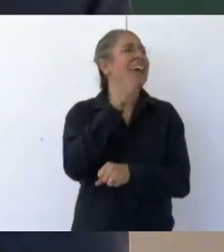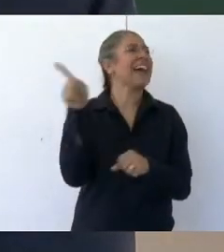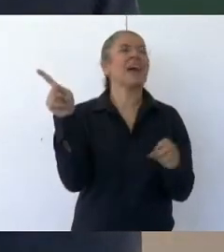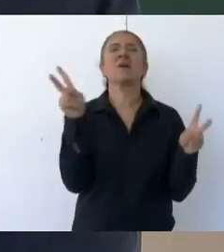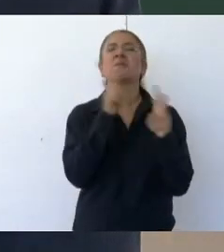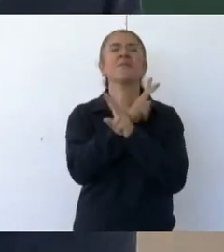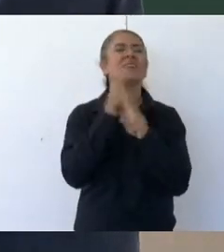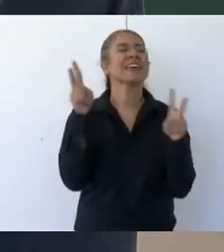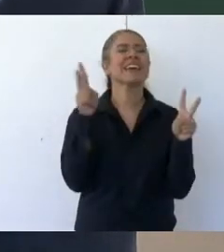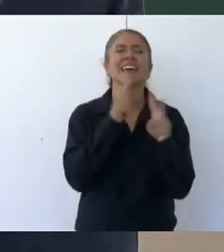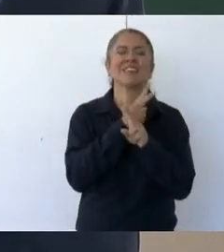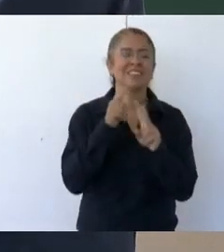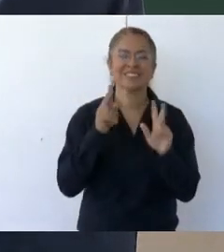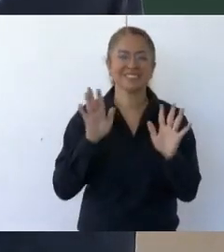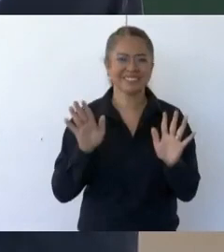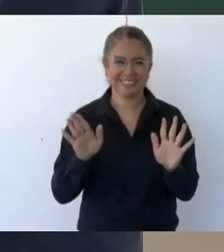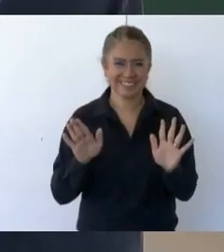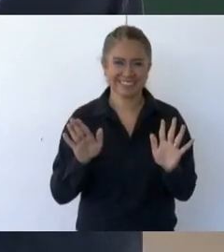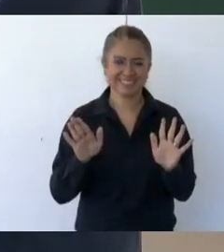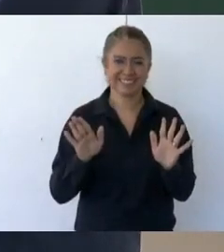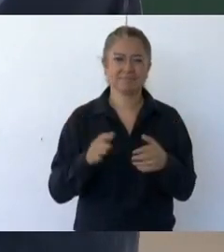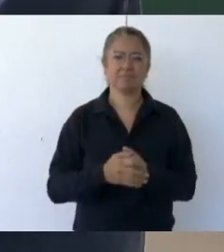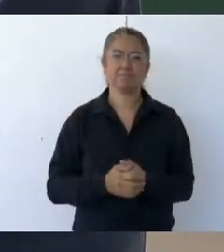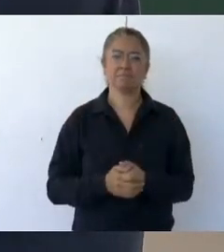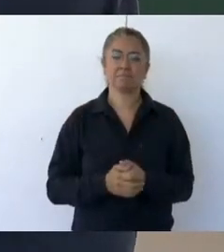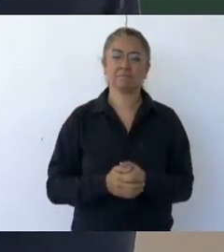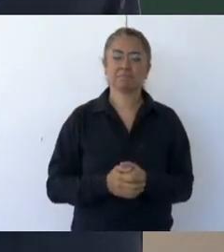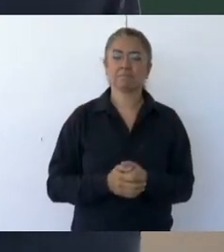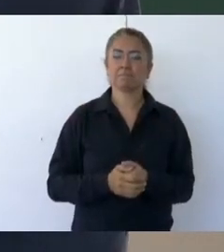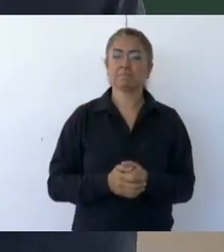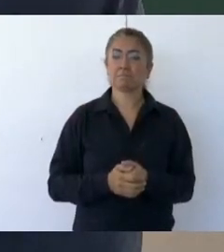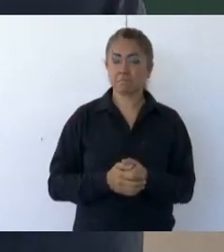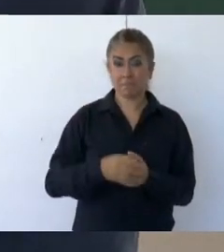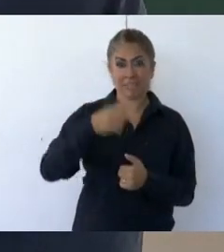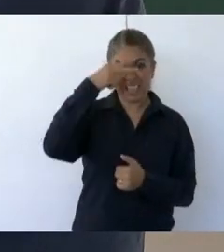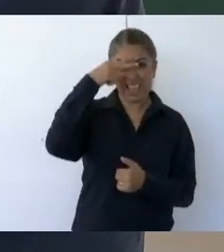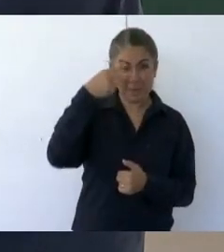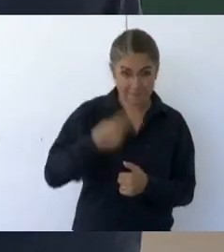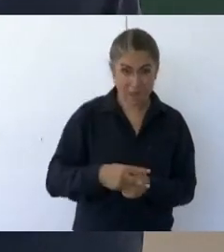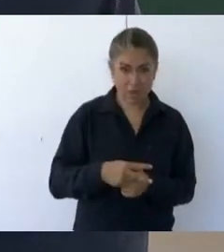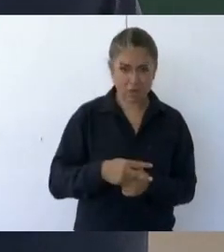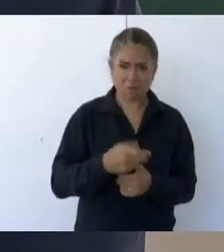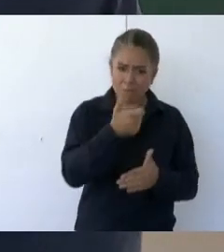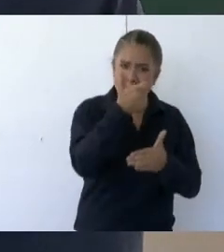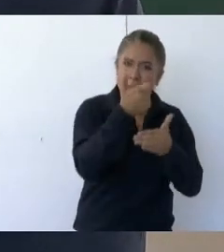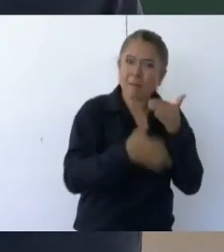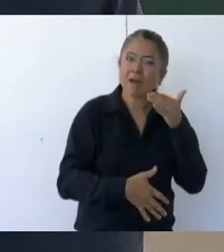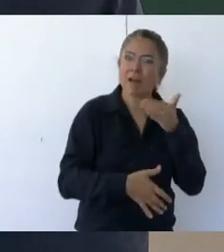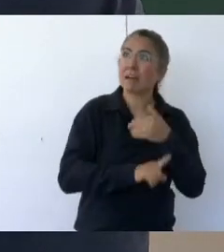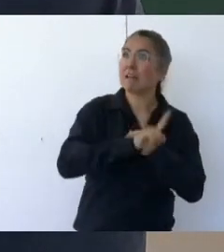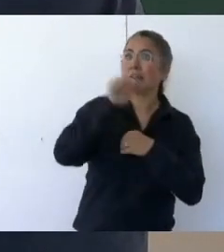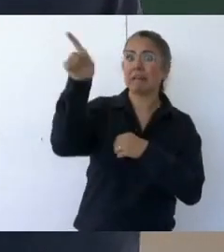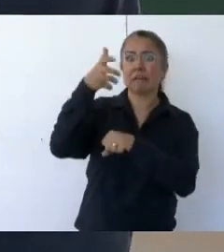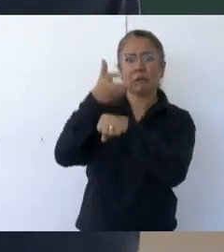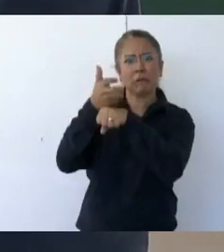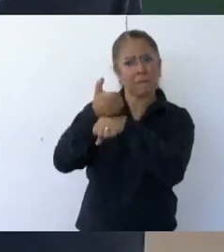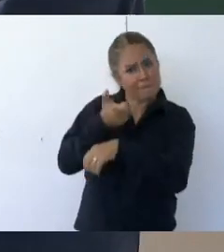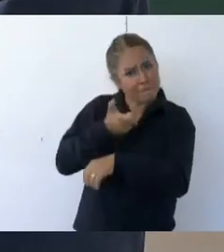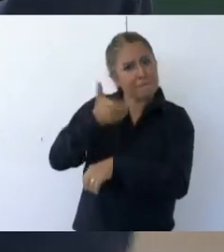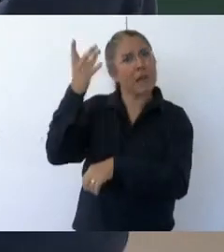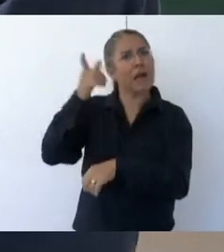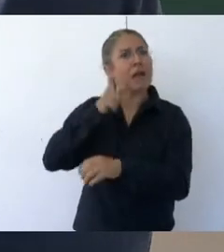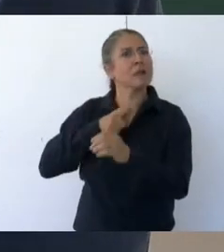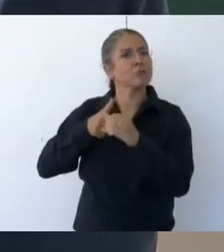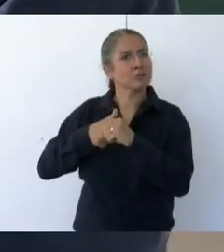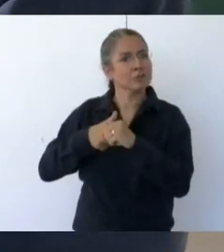Cuesta menos la gasolina en México que en Estados Unidos y que en Europa. Entonces,